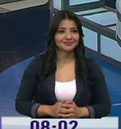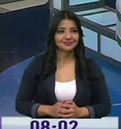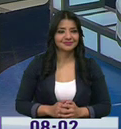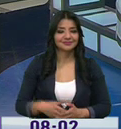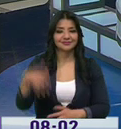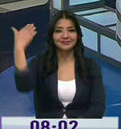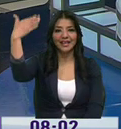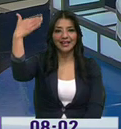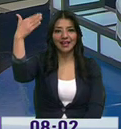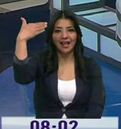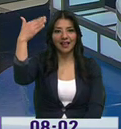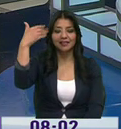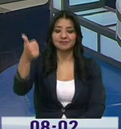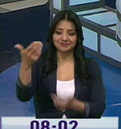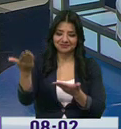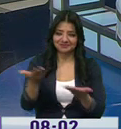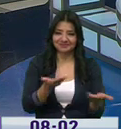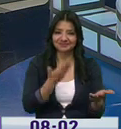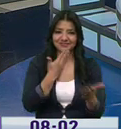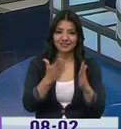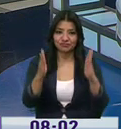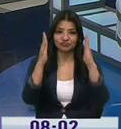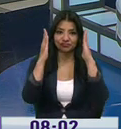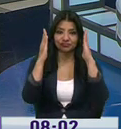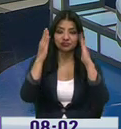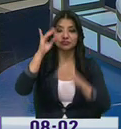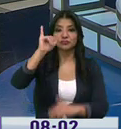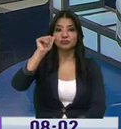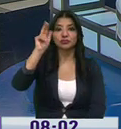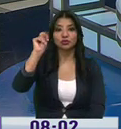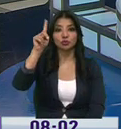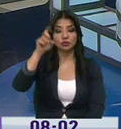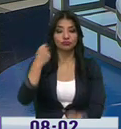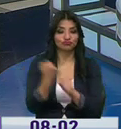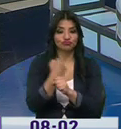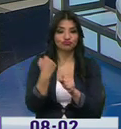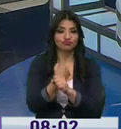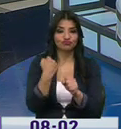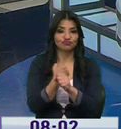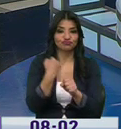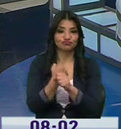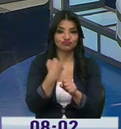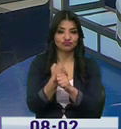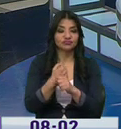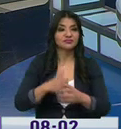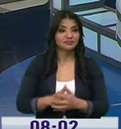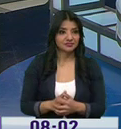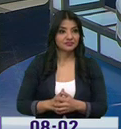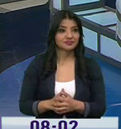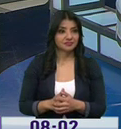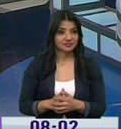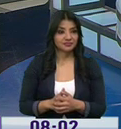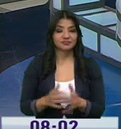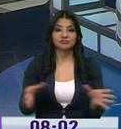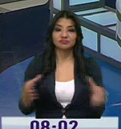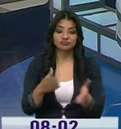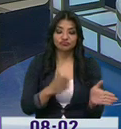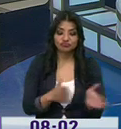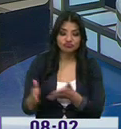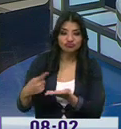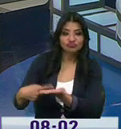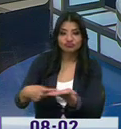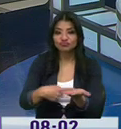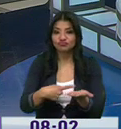que nos ven, bienvenidos, el alcalde Yunda sigue ahí trabajando arduo y fuerte, me imagino reordenando todo